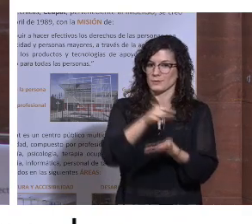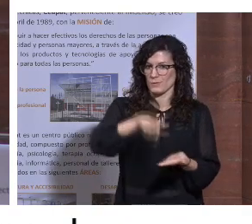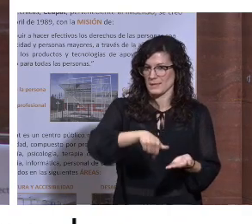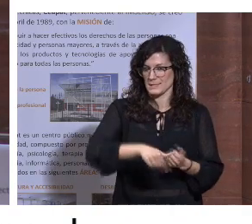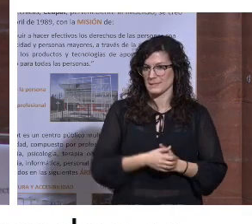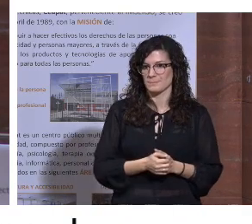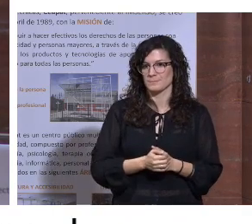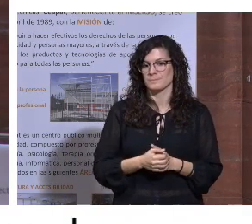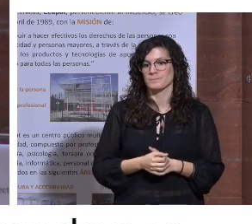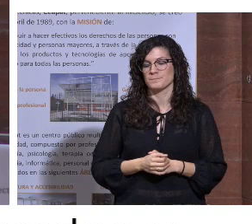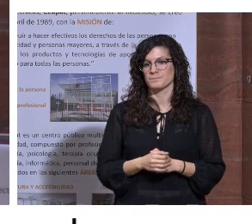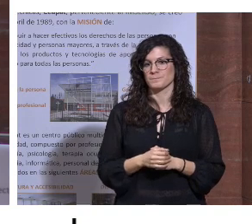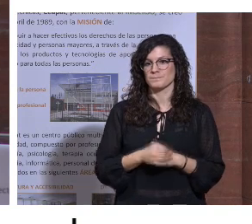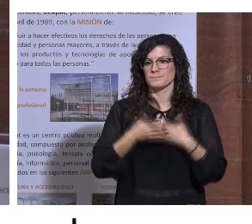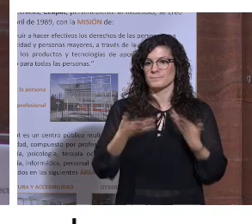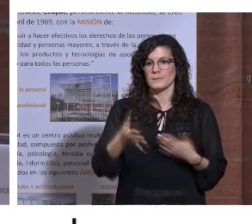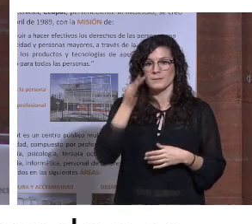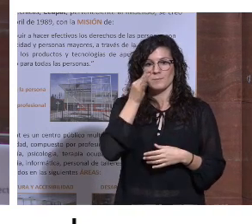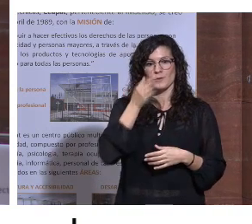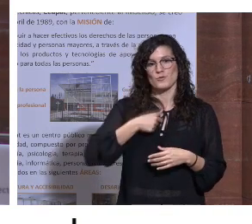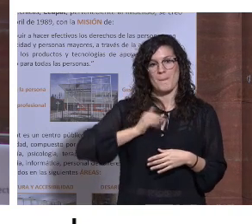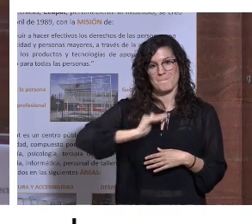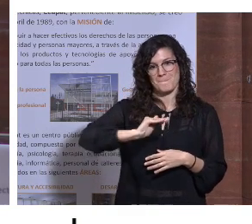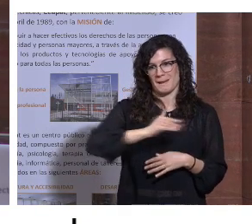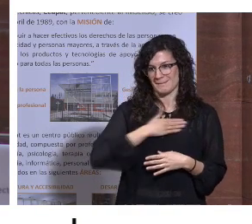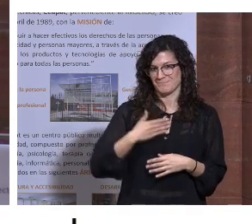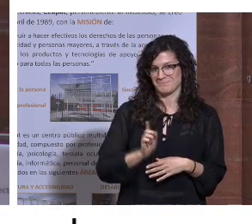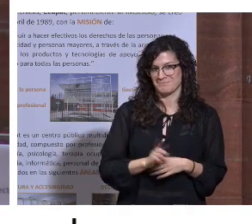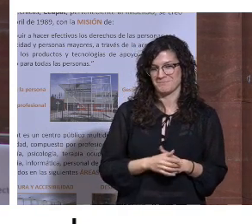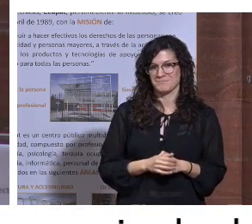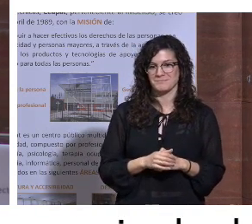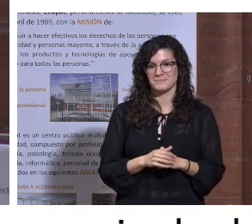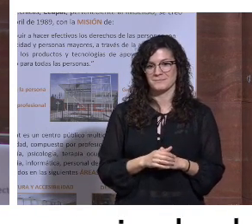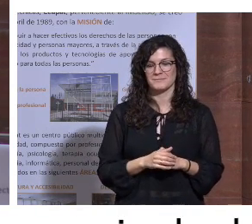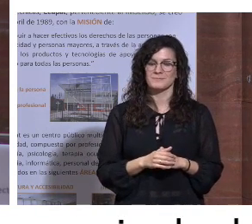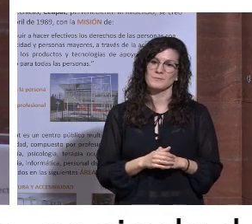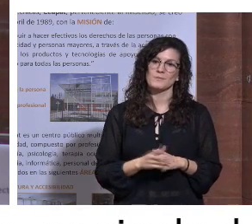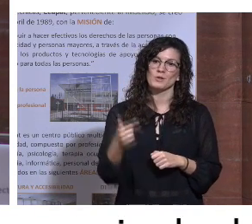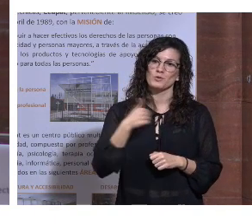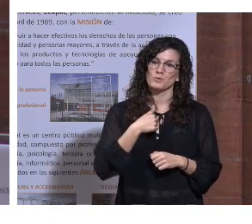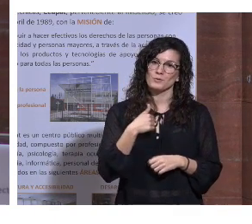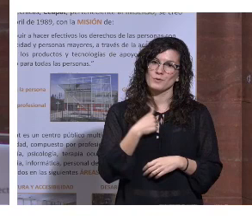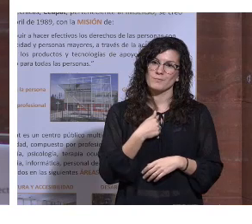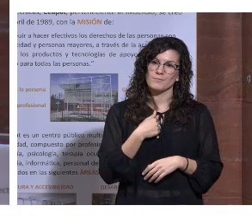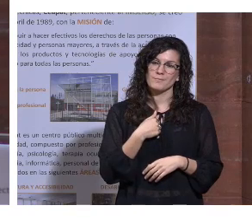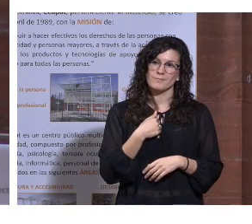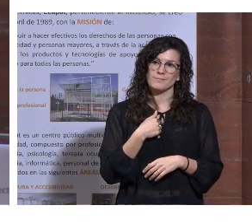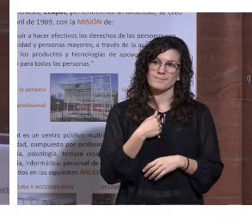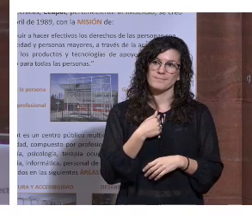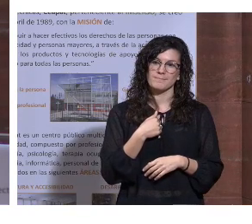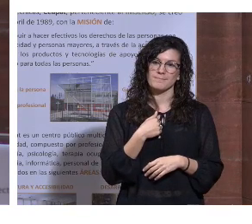Realmente no he querido ser mala, no he querido traeros